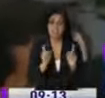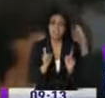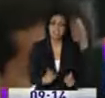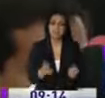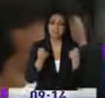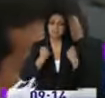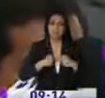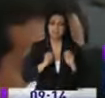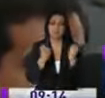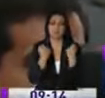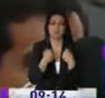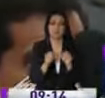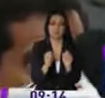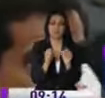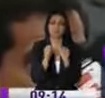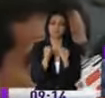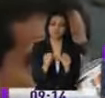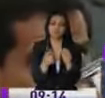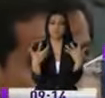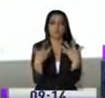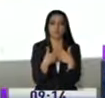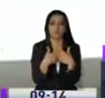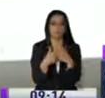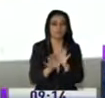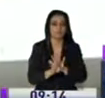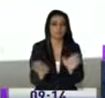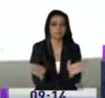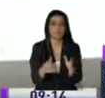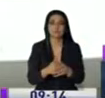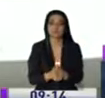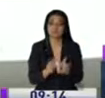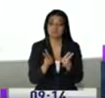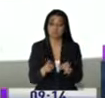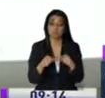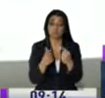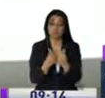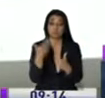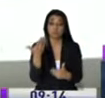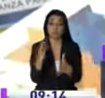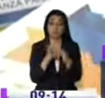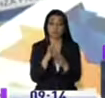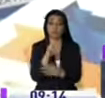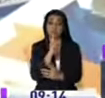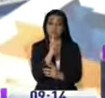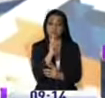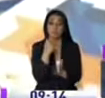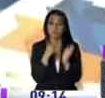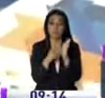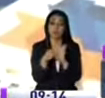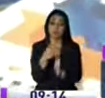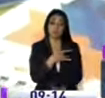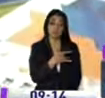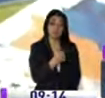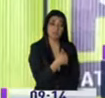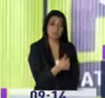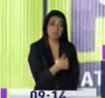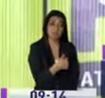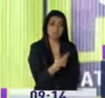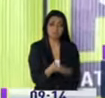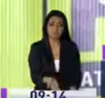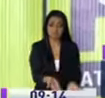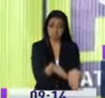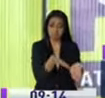los esfuerzos para que se mantenga la unidad del movimiento. Aunque en la misma bancada oficialista hay quienes afirman que si alguien no se siente a gusto, bien